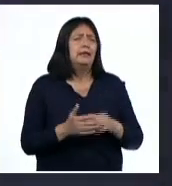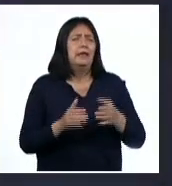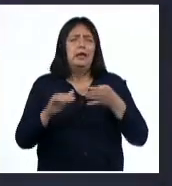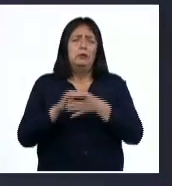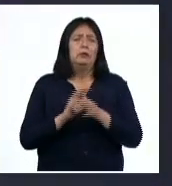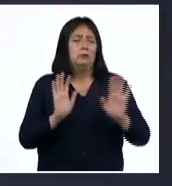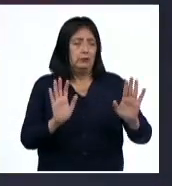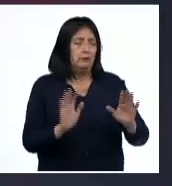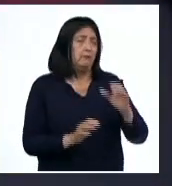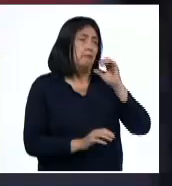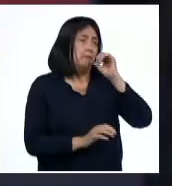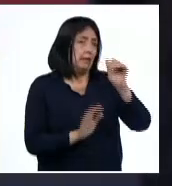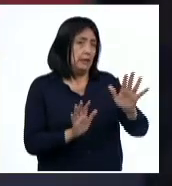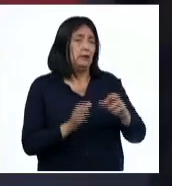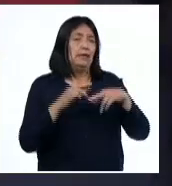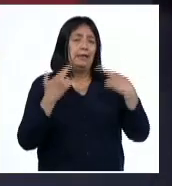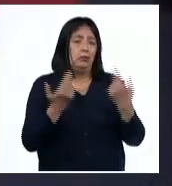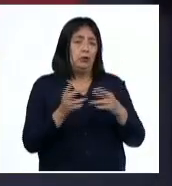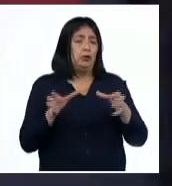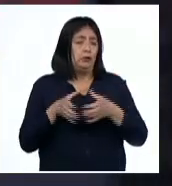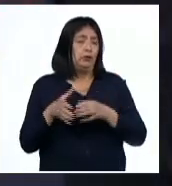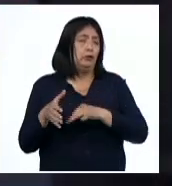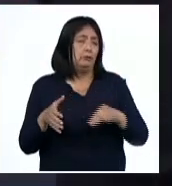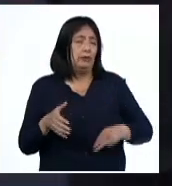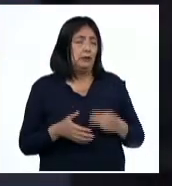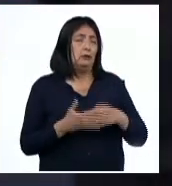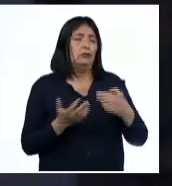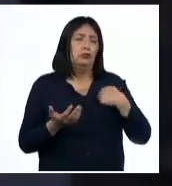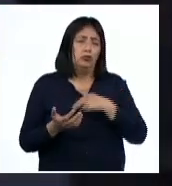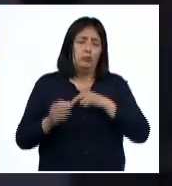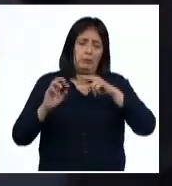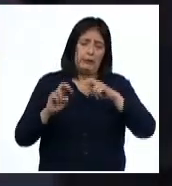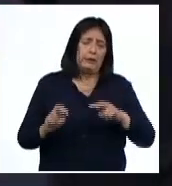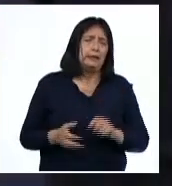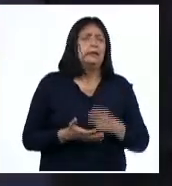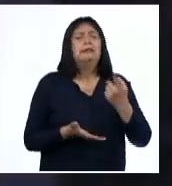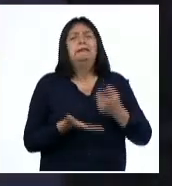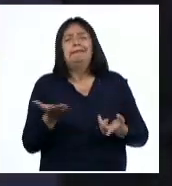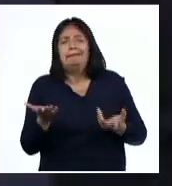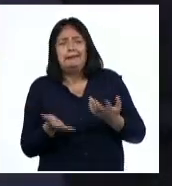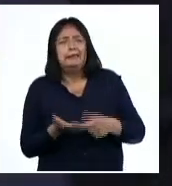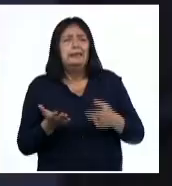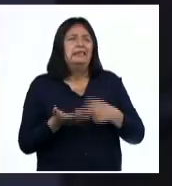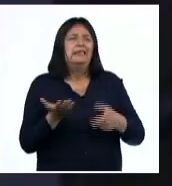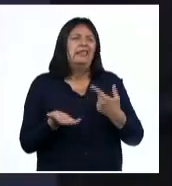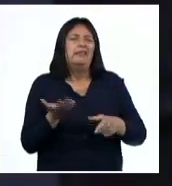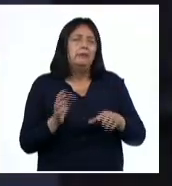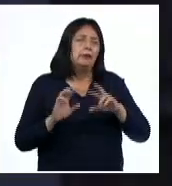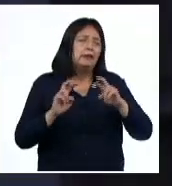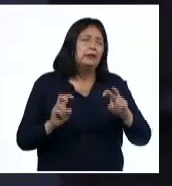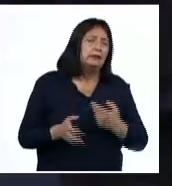Mire, mañana tenemos una reunión de Consejo de Ministros donde vamos a analizar cuáles son los parámetros que